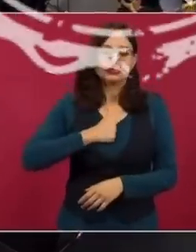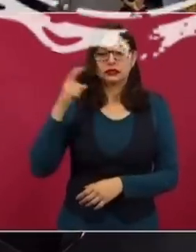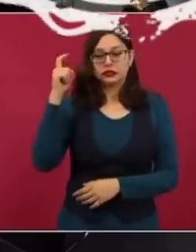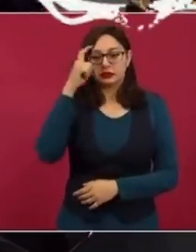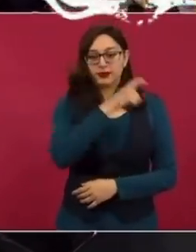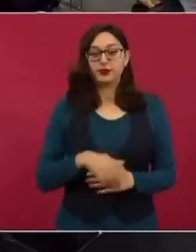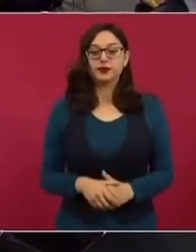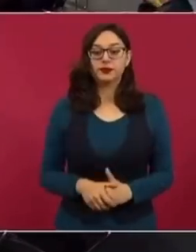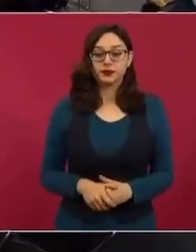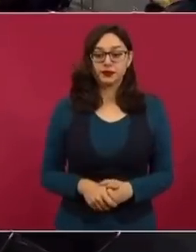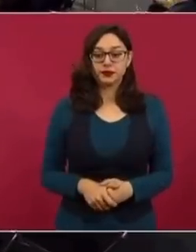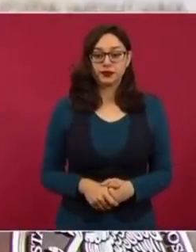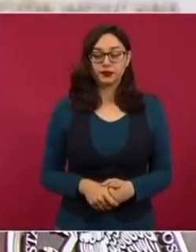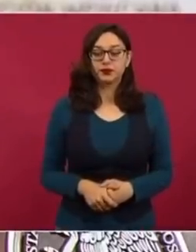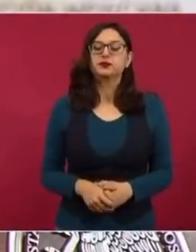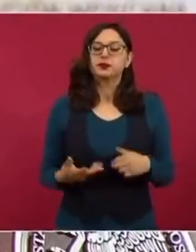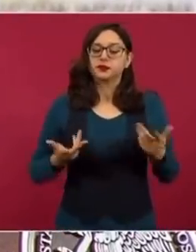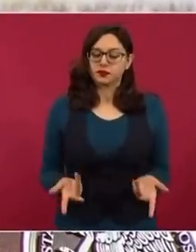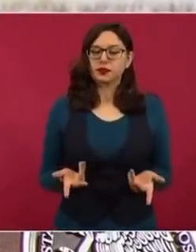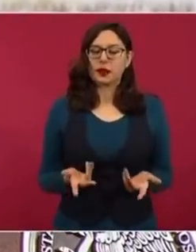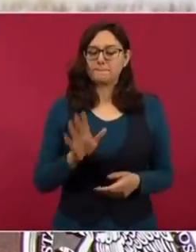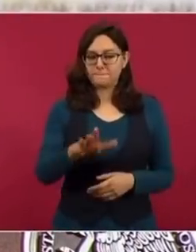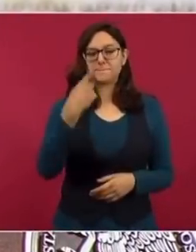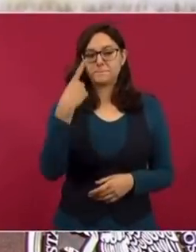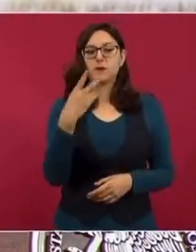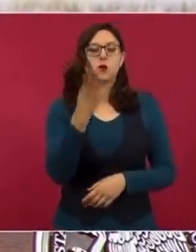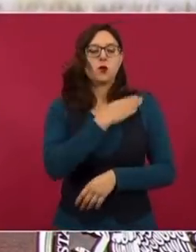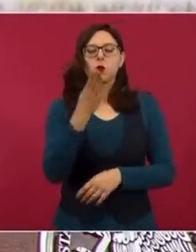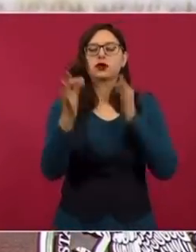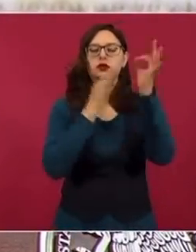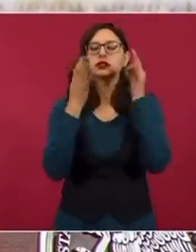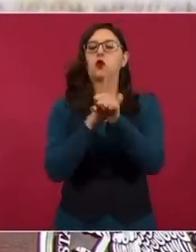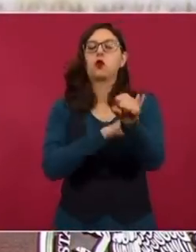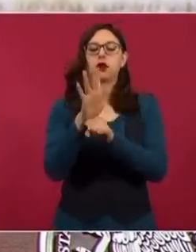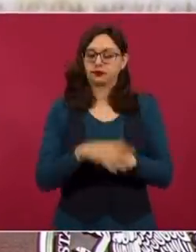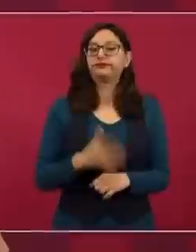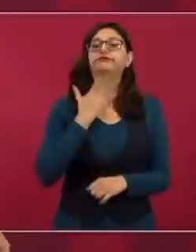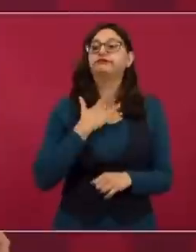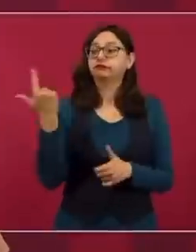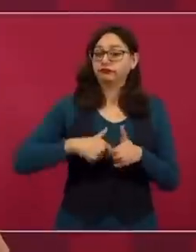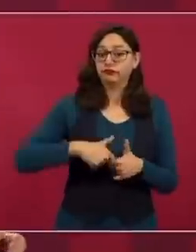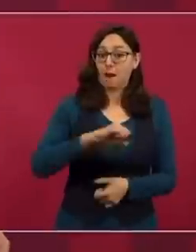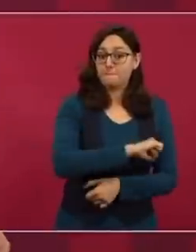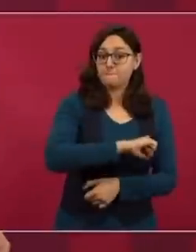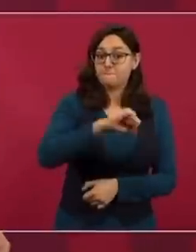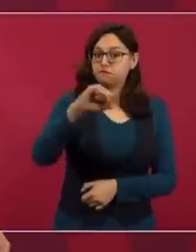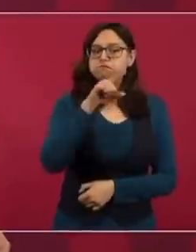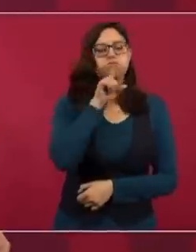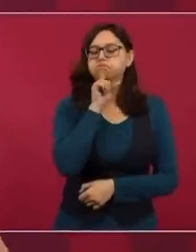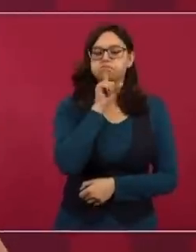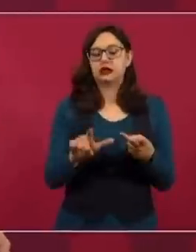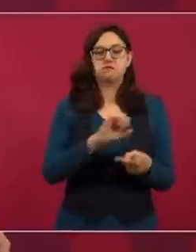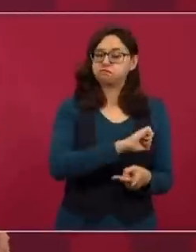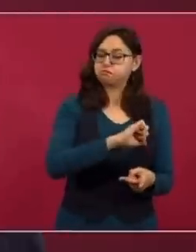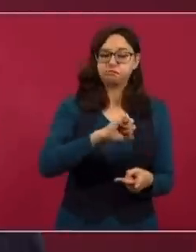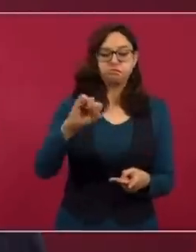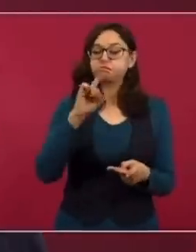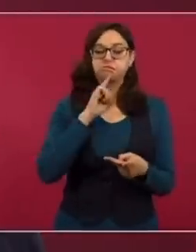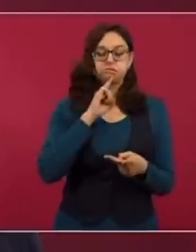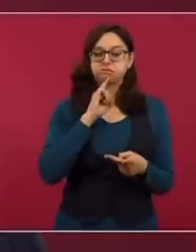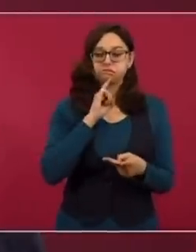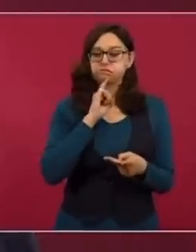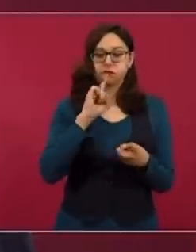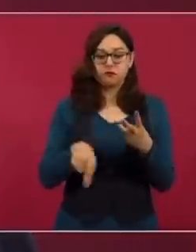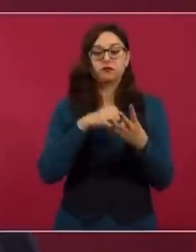La buena noticia es que no van a aumentar los precios de los combustibles, ni las gasolinas, ni el diésel. También se va a